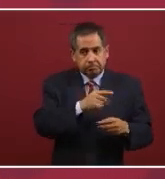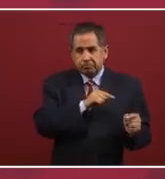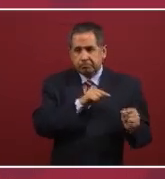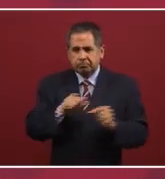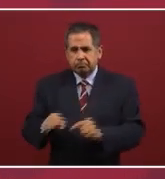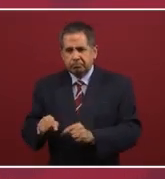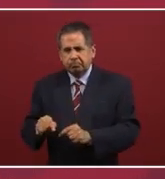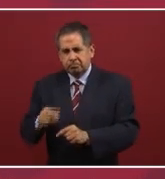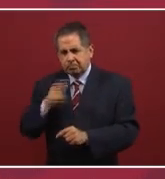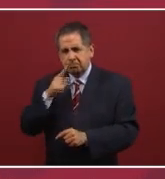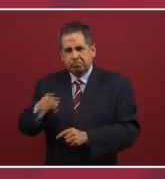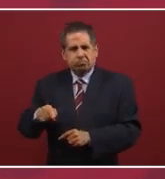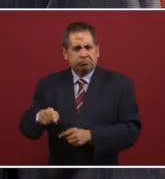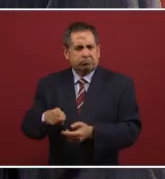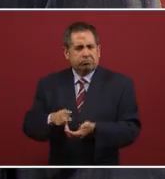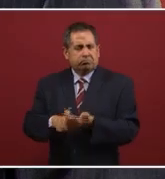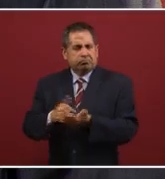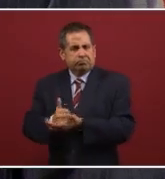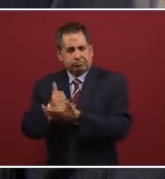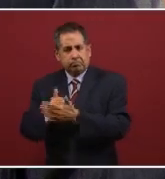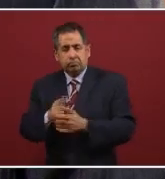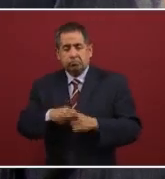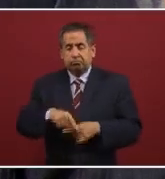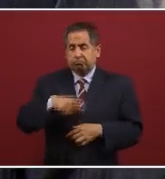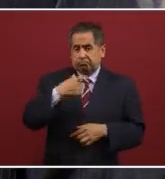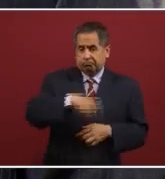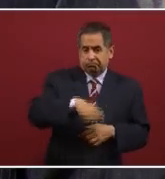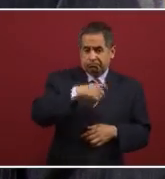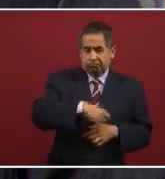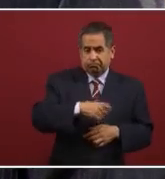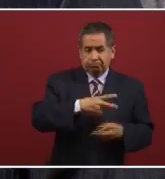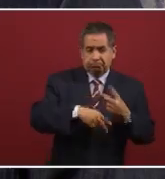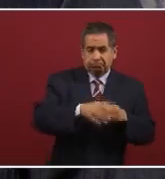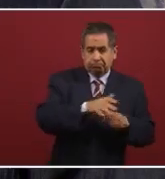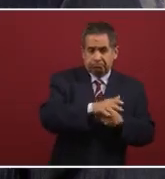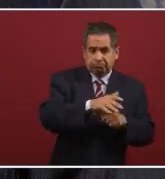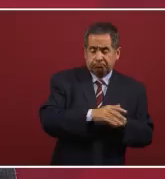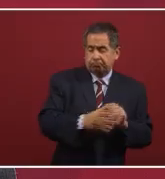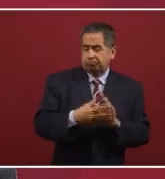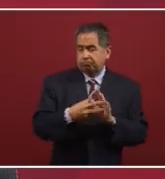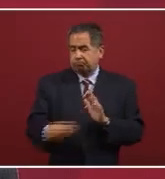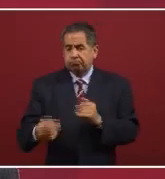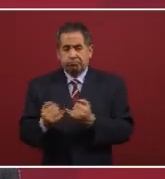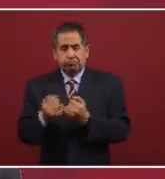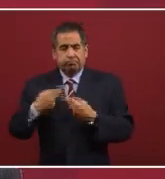iba a gotear abajo, como si la riqueza fuese contagiosa.